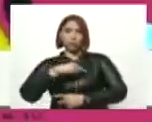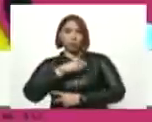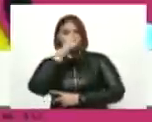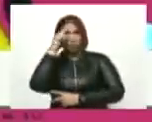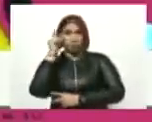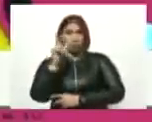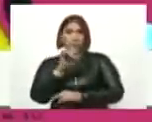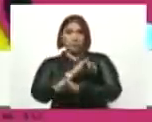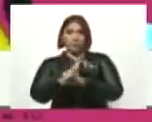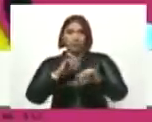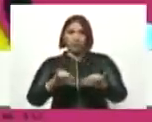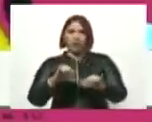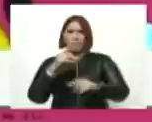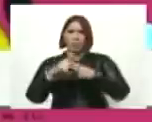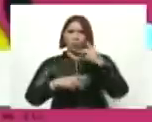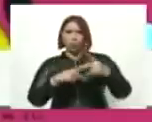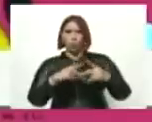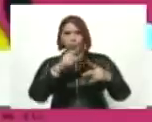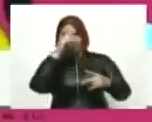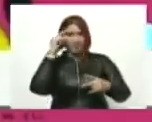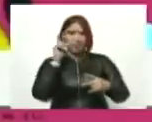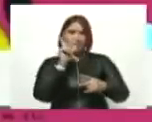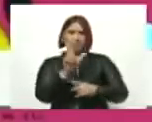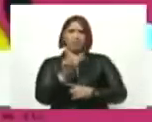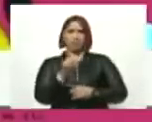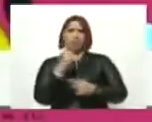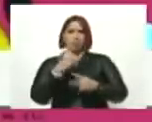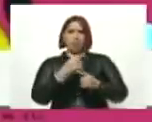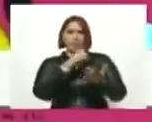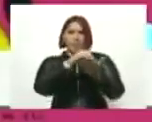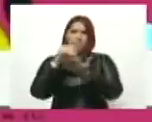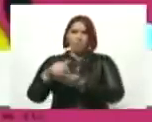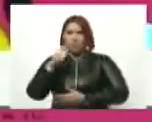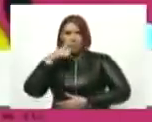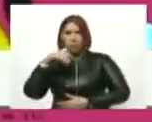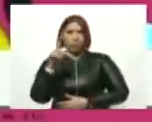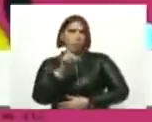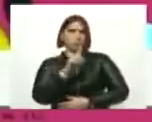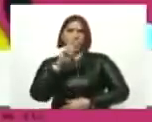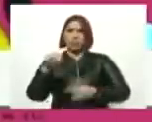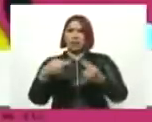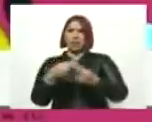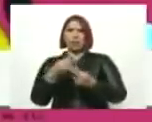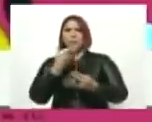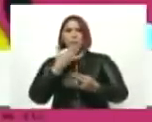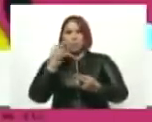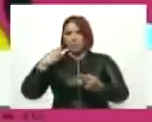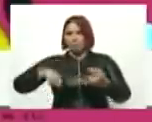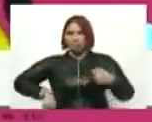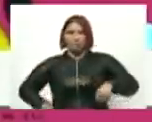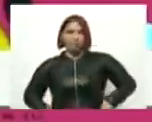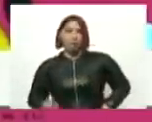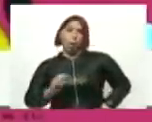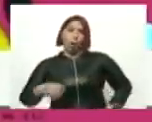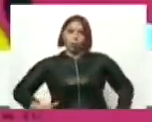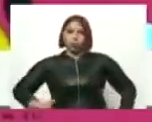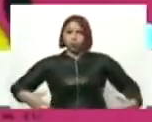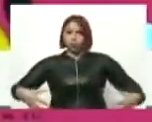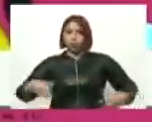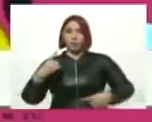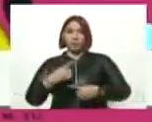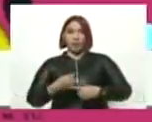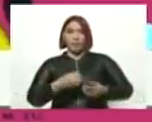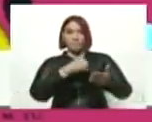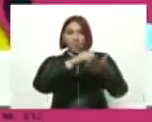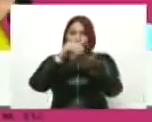Al final, lo que produzca el partido es para el pueblo, ¿eh? No es para que nadie se lo meta en el bolsillo, ni alguien vaya a enriquecerse, sino debe ser para